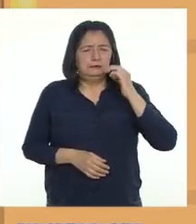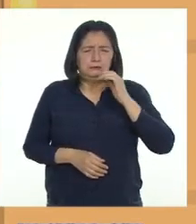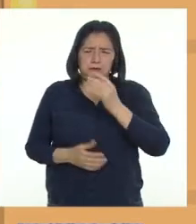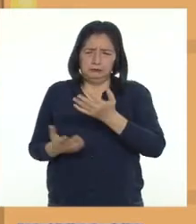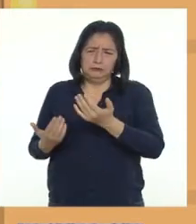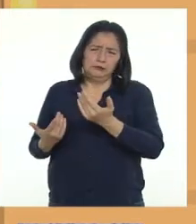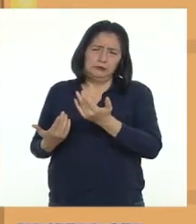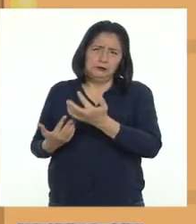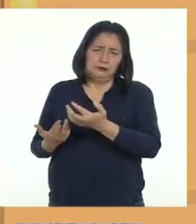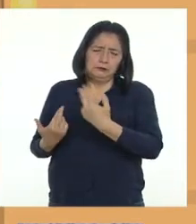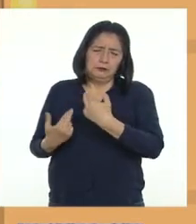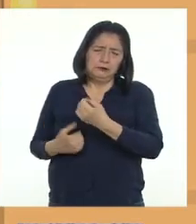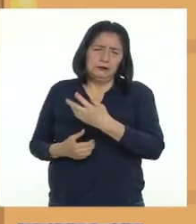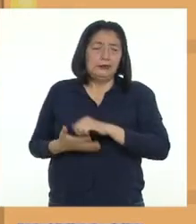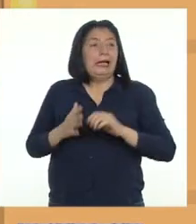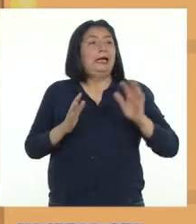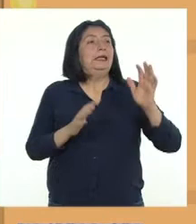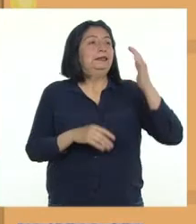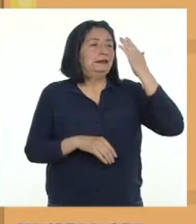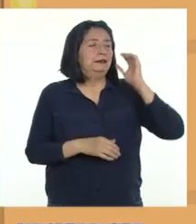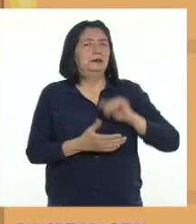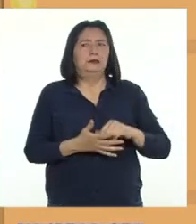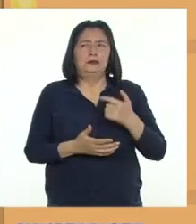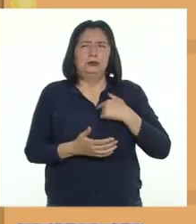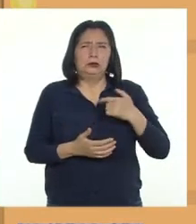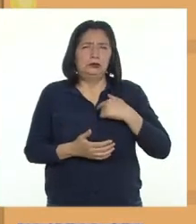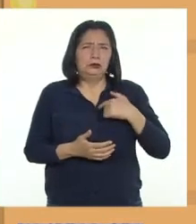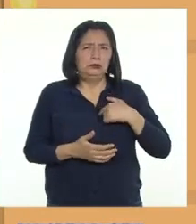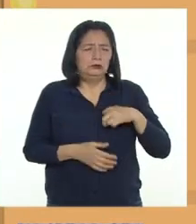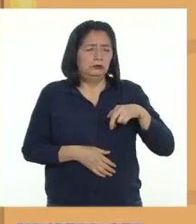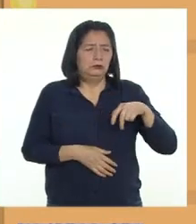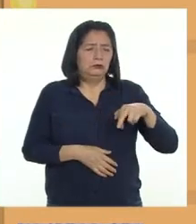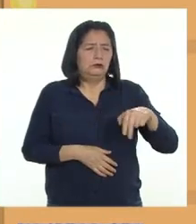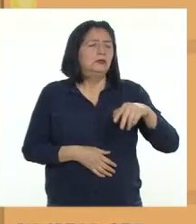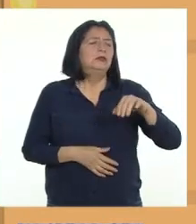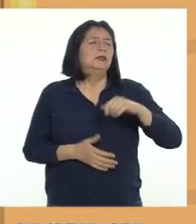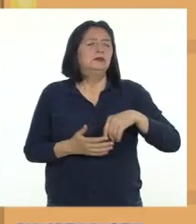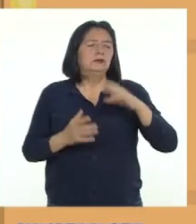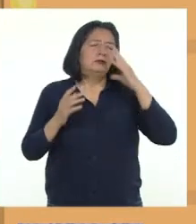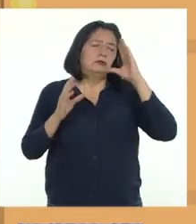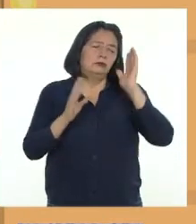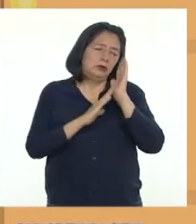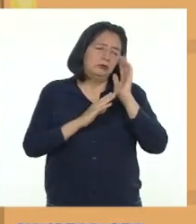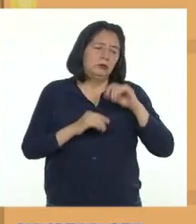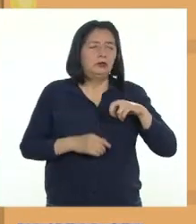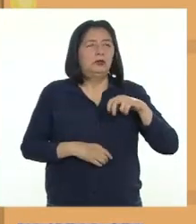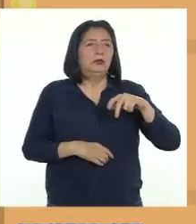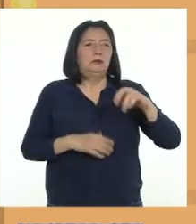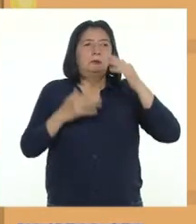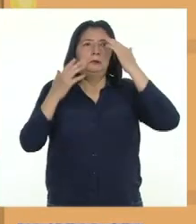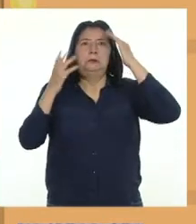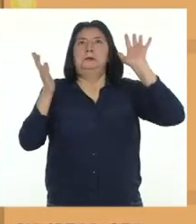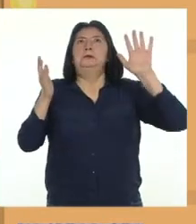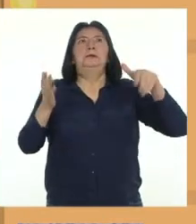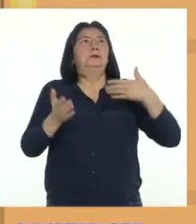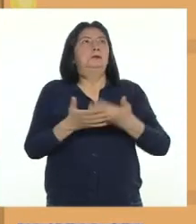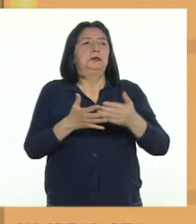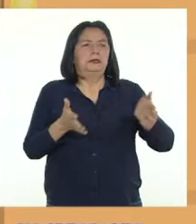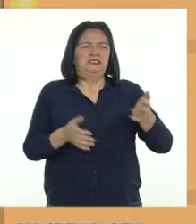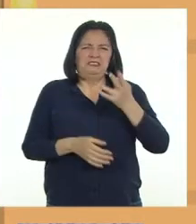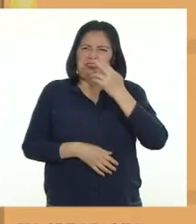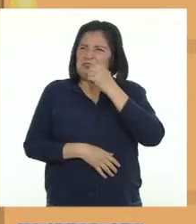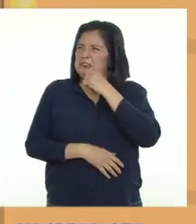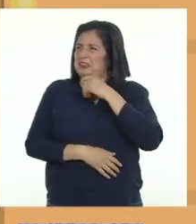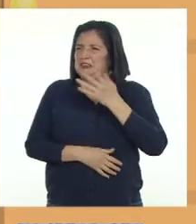Estoy esperando. Ya sé. Yo camino mientras duermo. Por eso no tengo idea de cómo llegué aquí. Qué